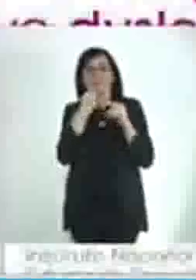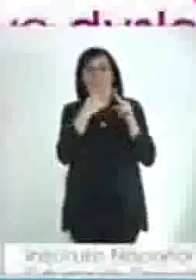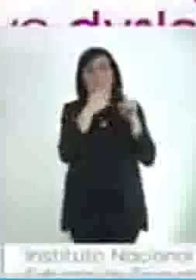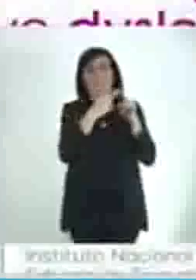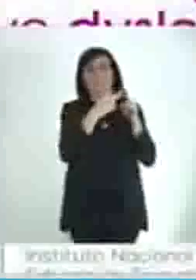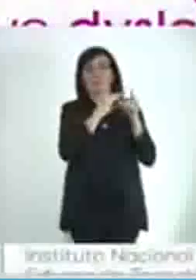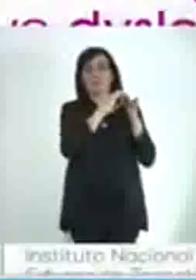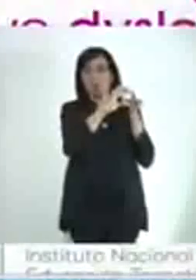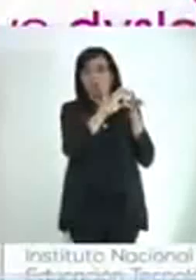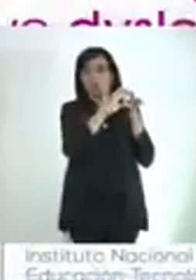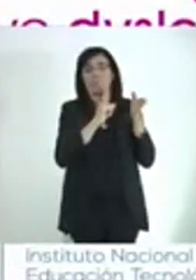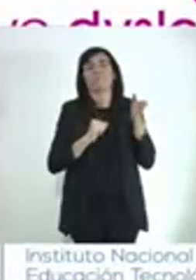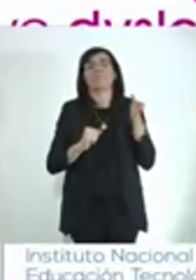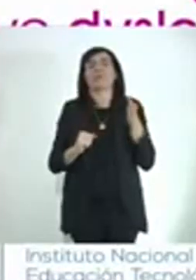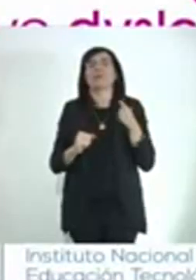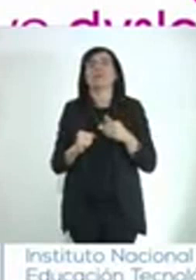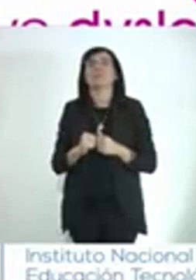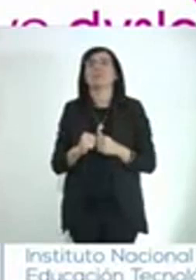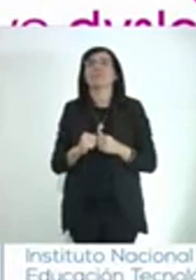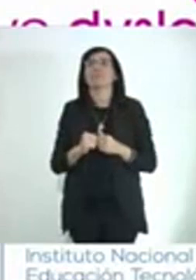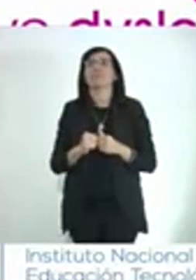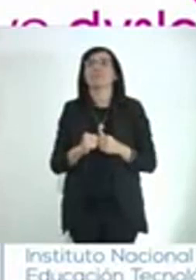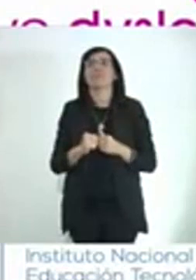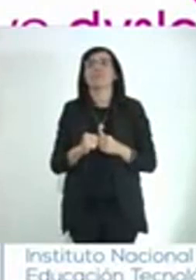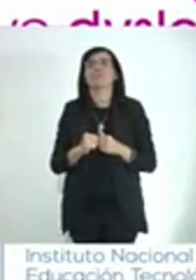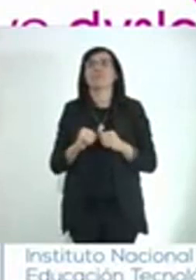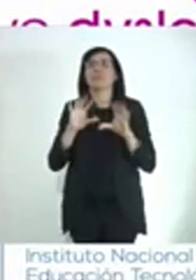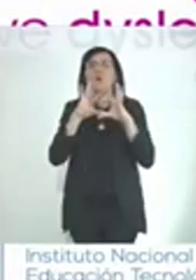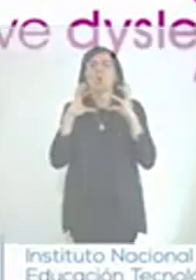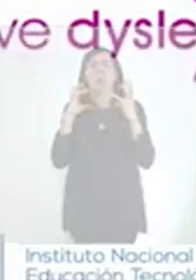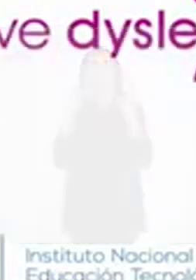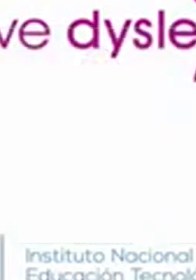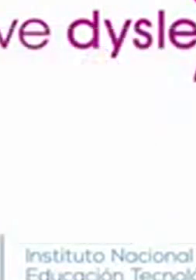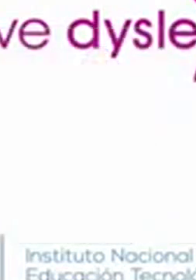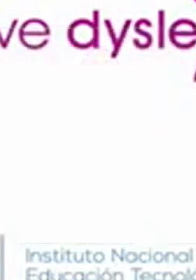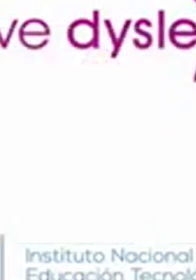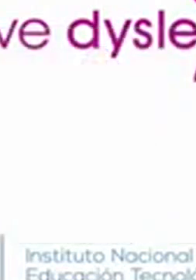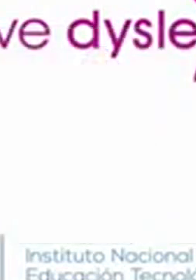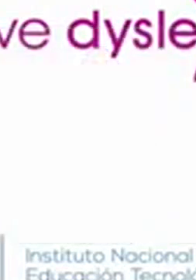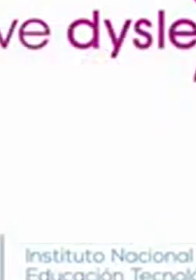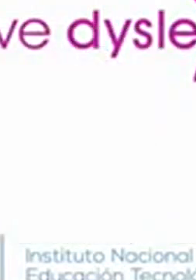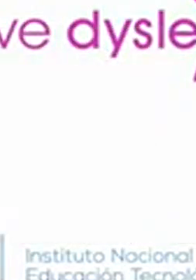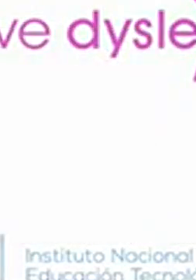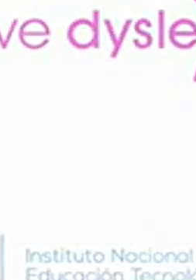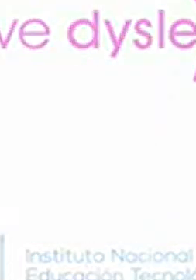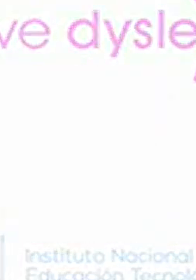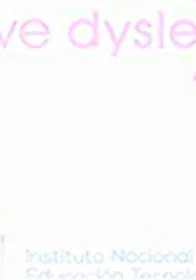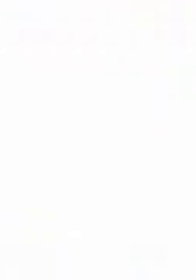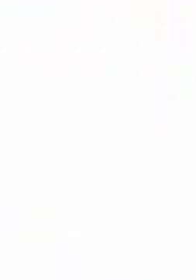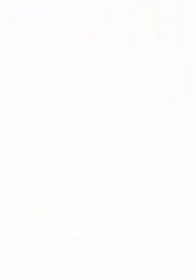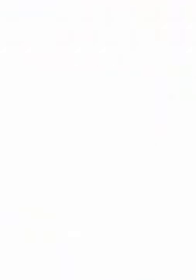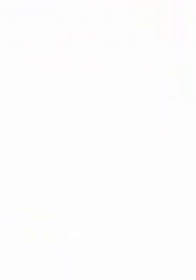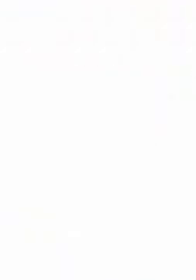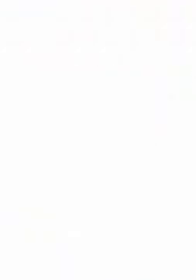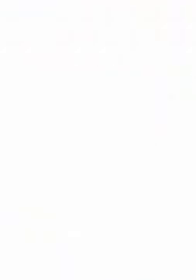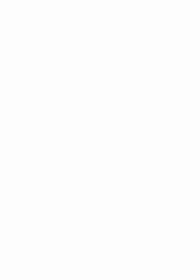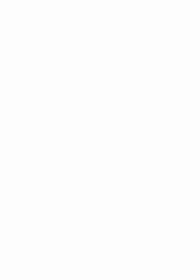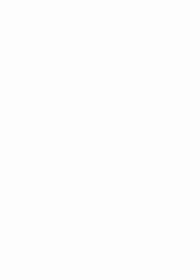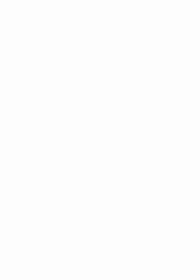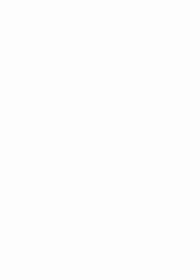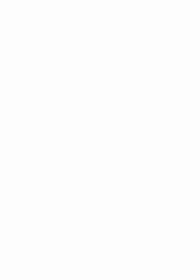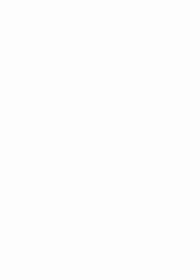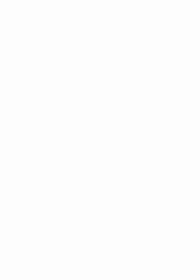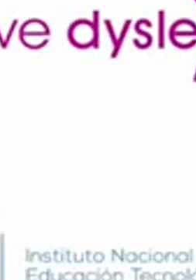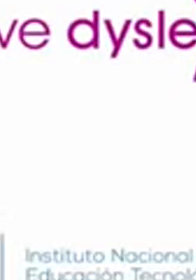también estuvo presente en este congreso. Bueno, el Global Teacher Prize. The Education Hub también ha pasado por